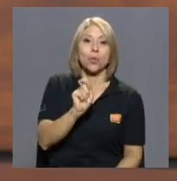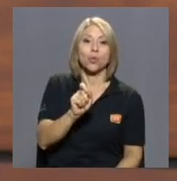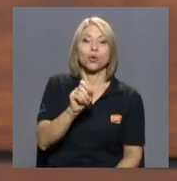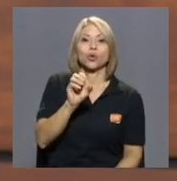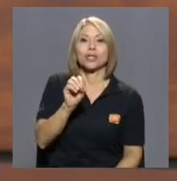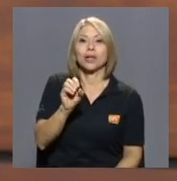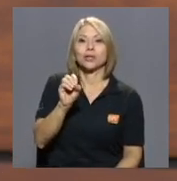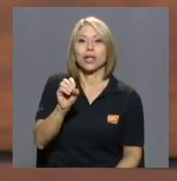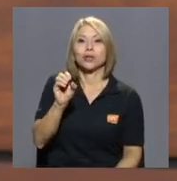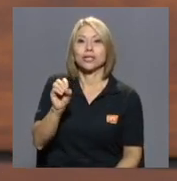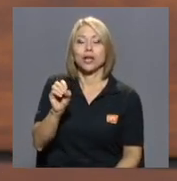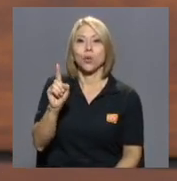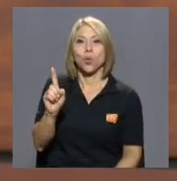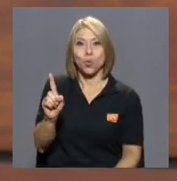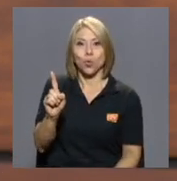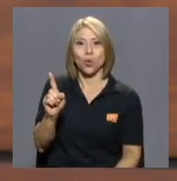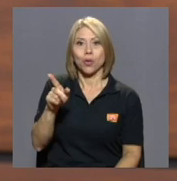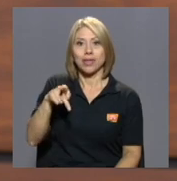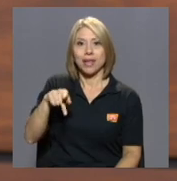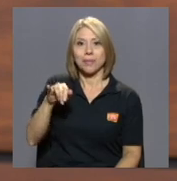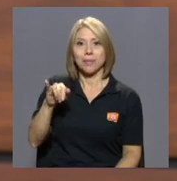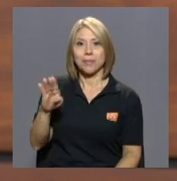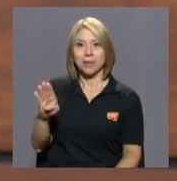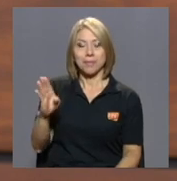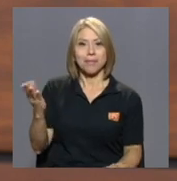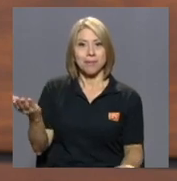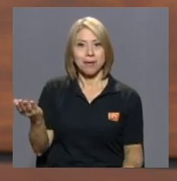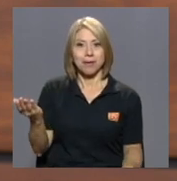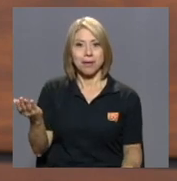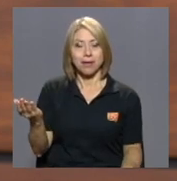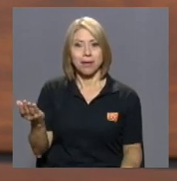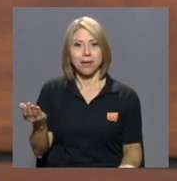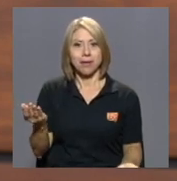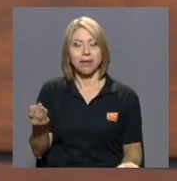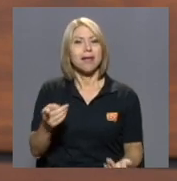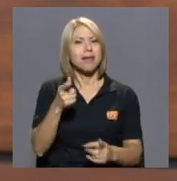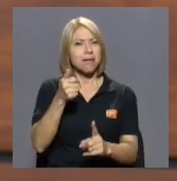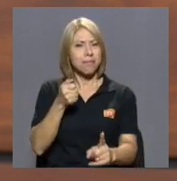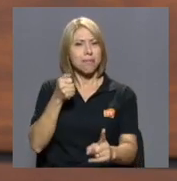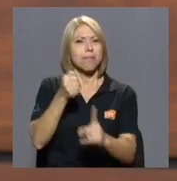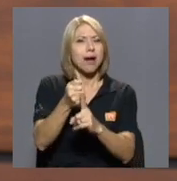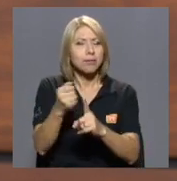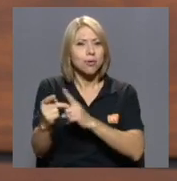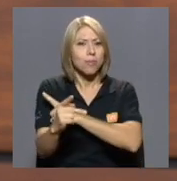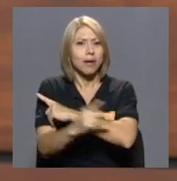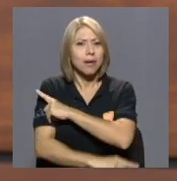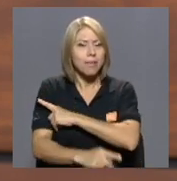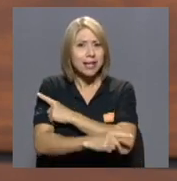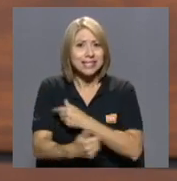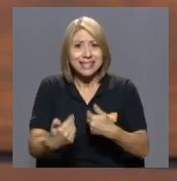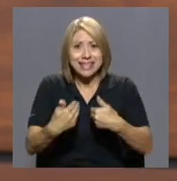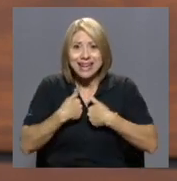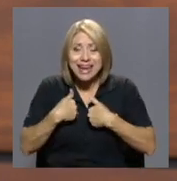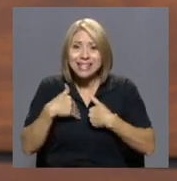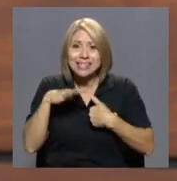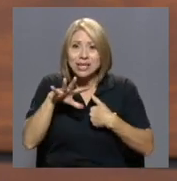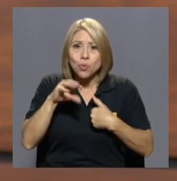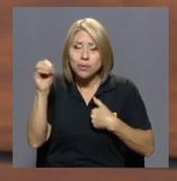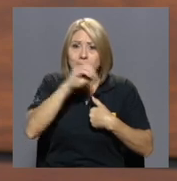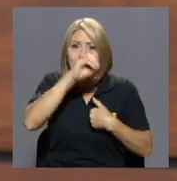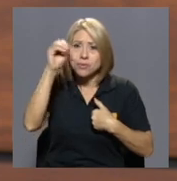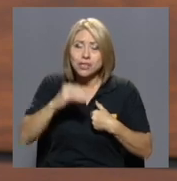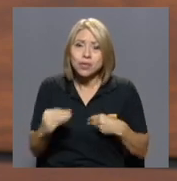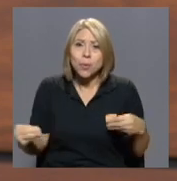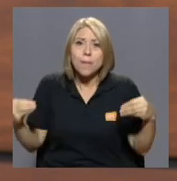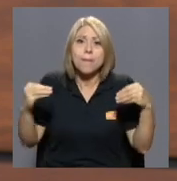0.00001 del PIB. ¿Y cuál sería el impacto para el país de tener un 50% más de